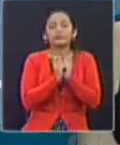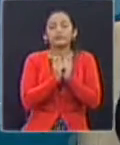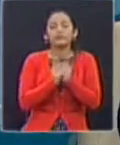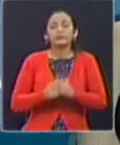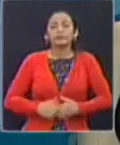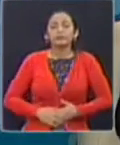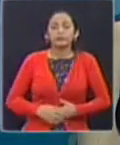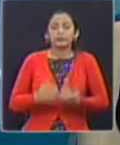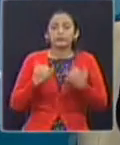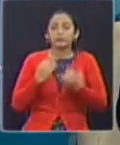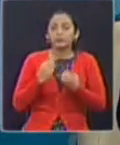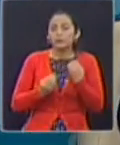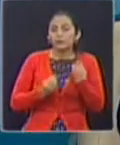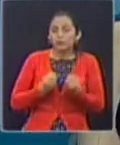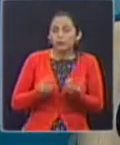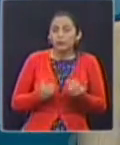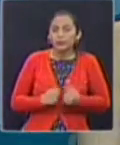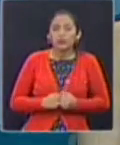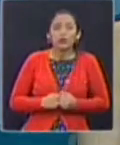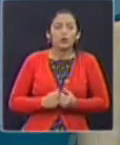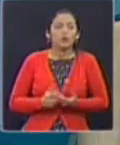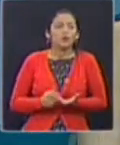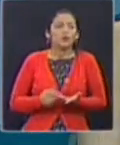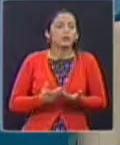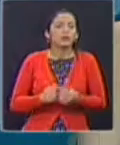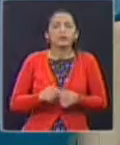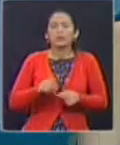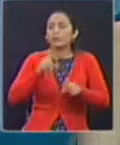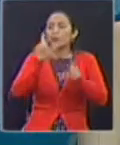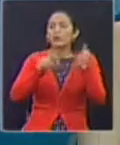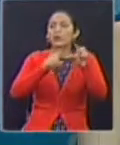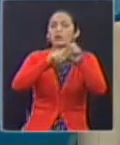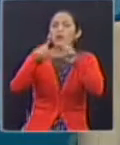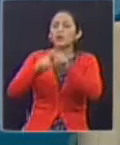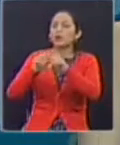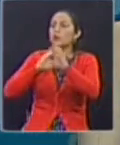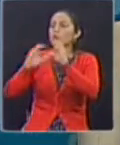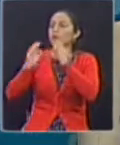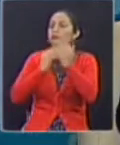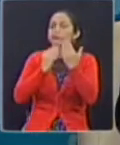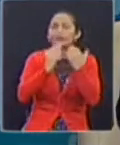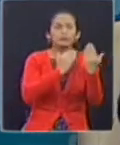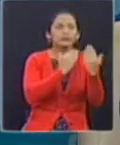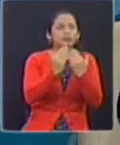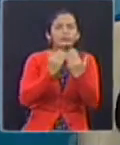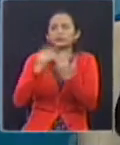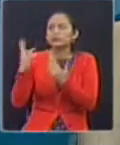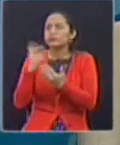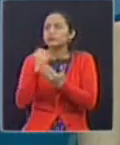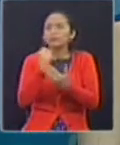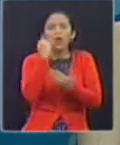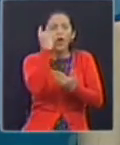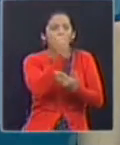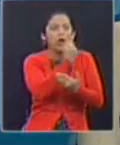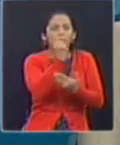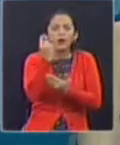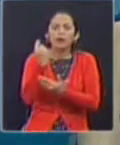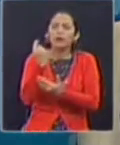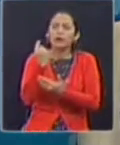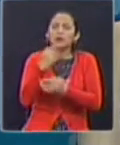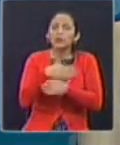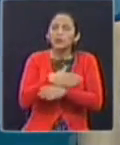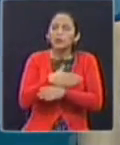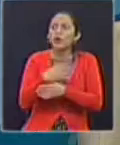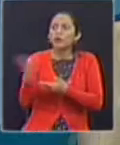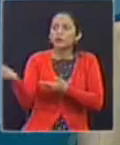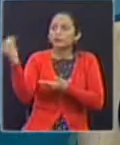los diálogos para tener un consenso de toda la ciudadanía y poder enfrentar de otra manera un